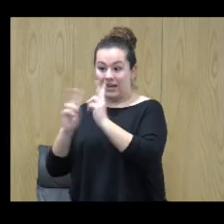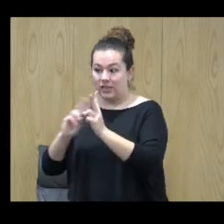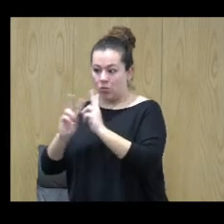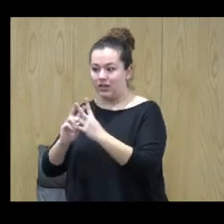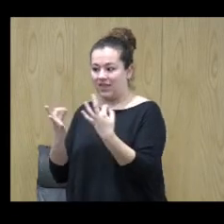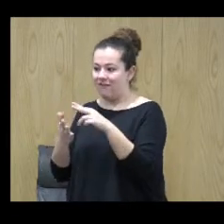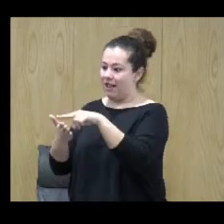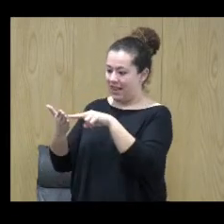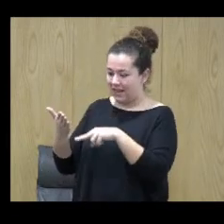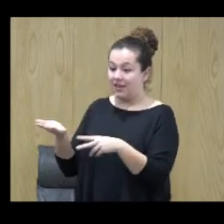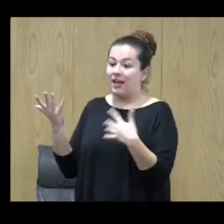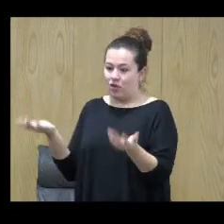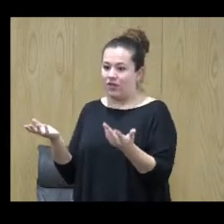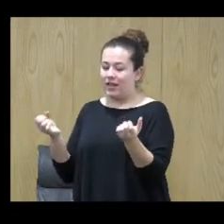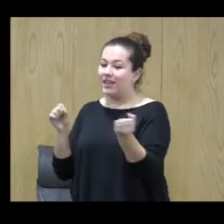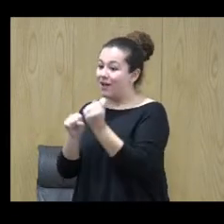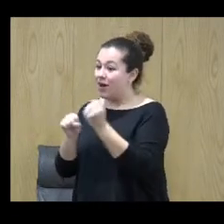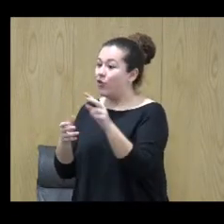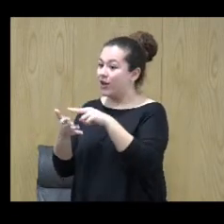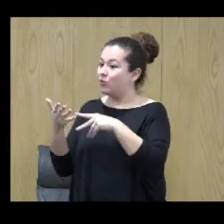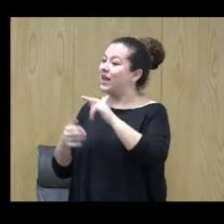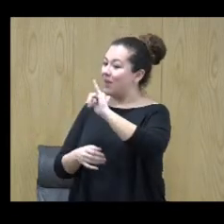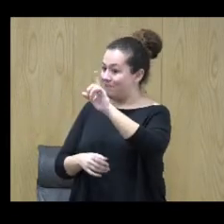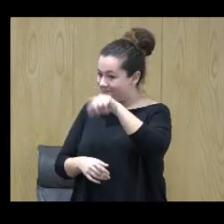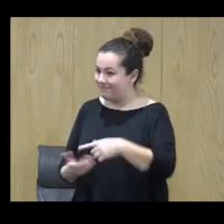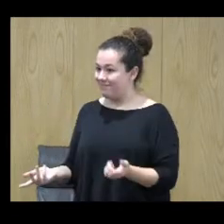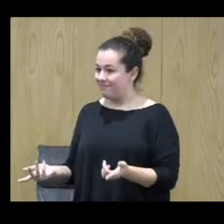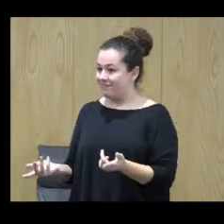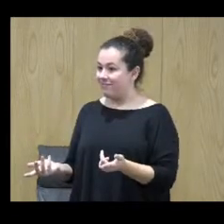O sea, que la tarea de lectura está presente en cualquier caso,